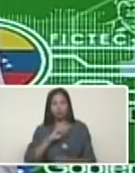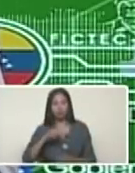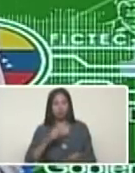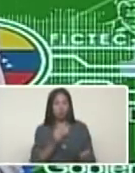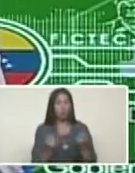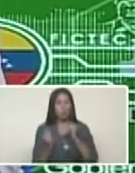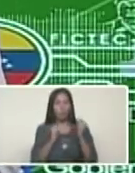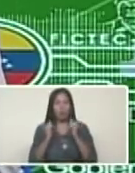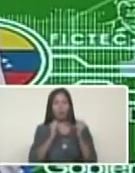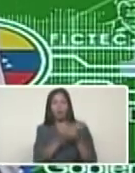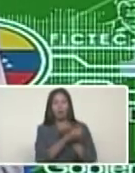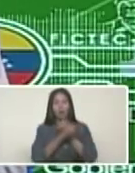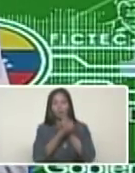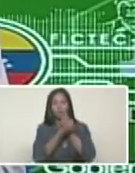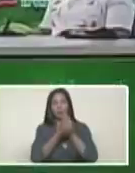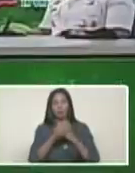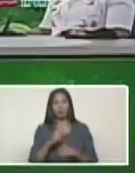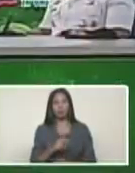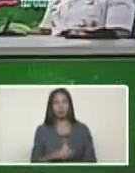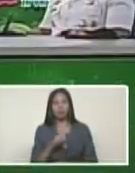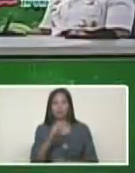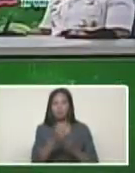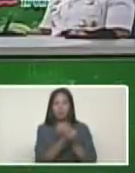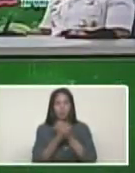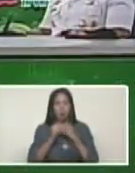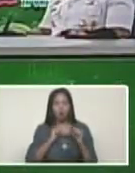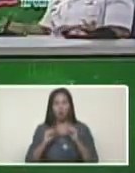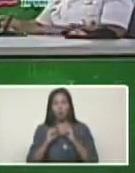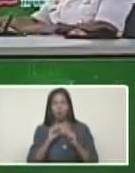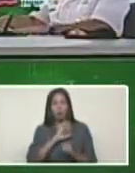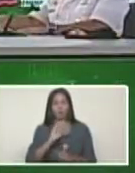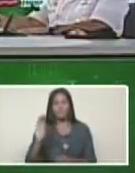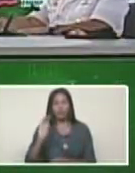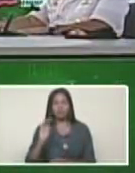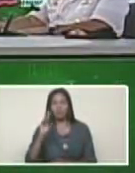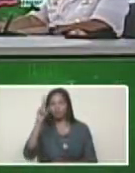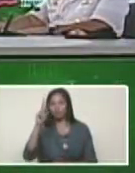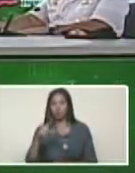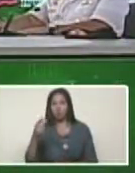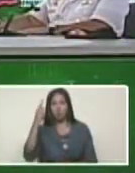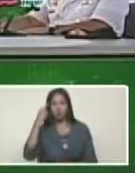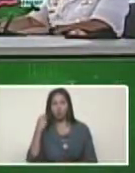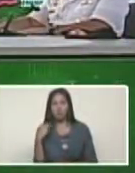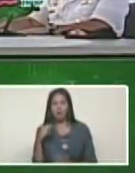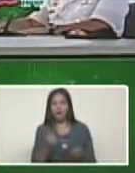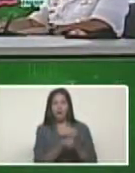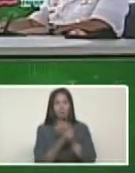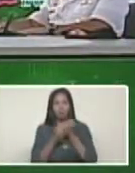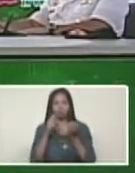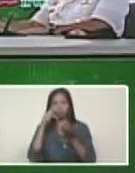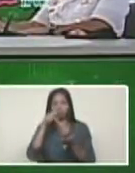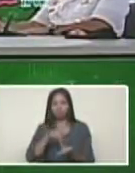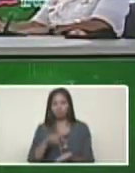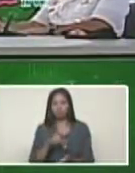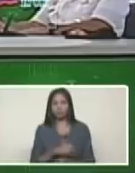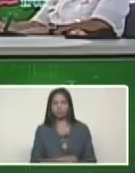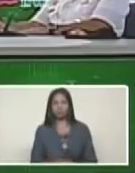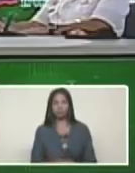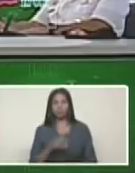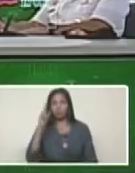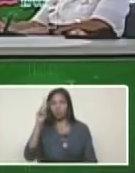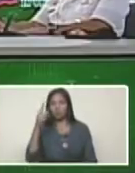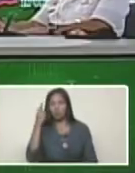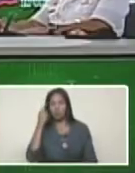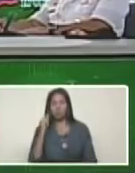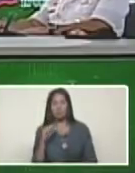amor. Es ese amor que nos mueve por nuestra patria. Todos los días el amor se acrecenta. Todos los días el